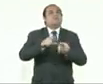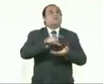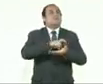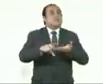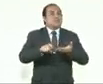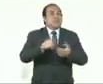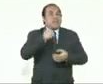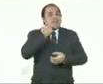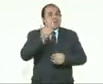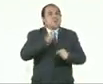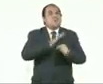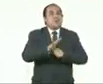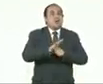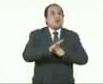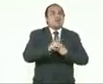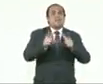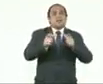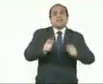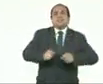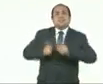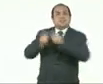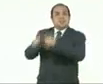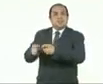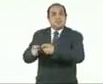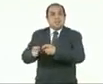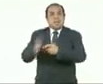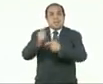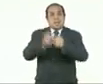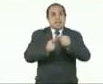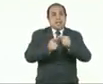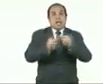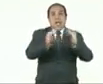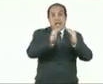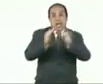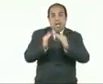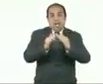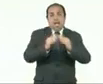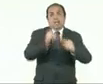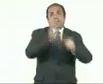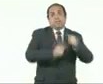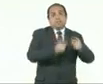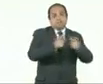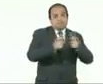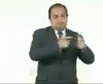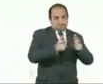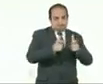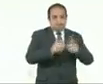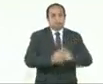que queremos es que se entreguen las armas y se desarmen los hogares. Es un programa de